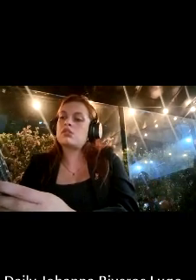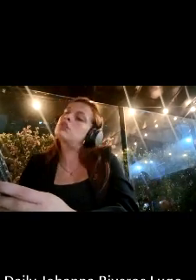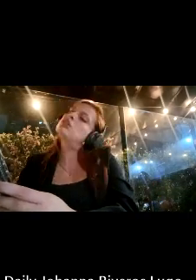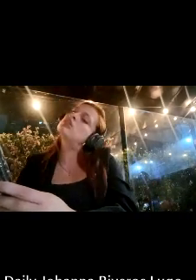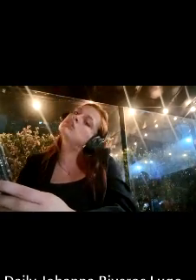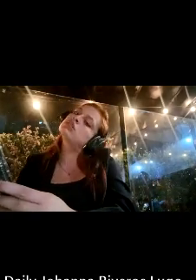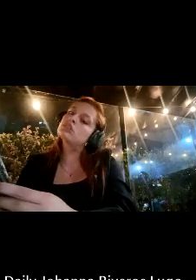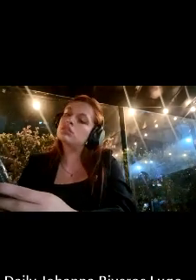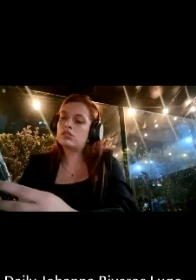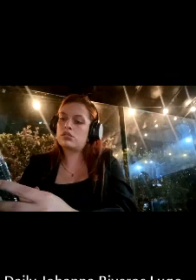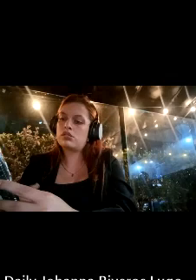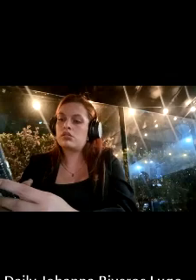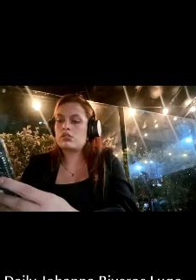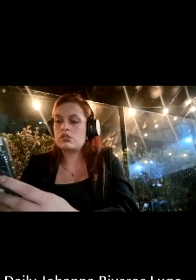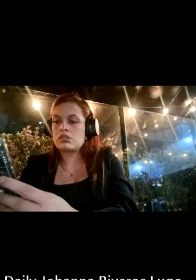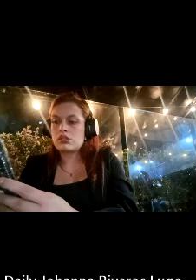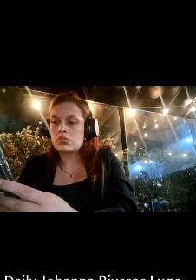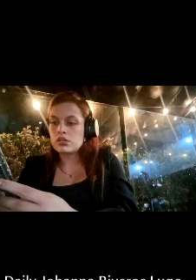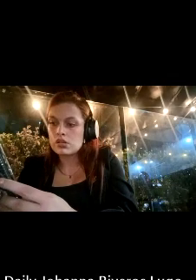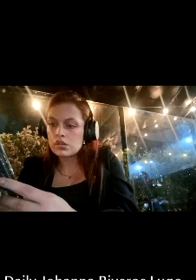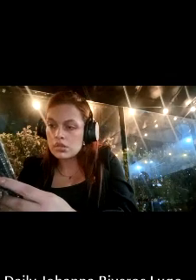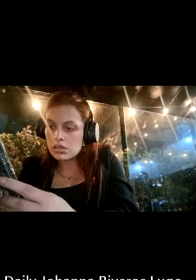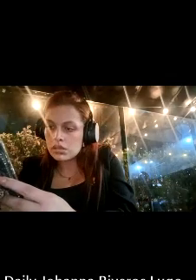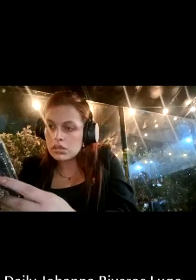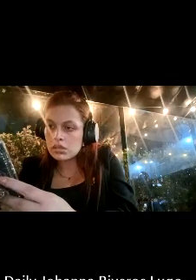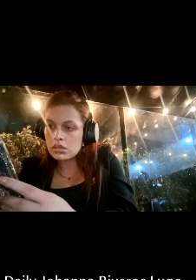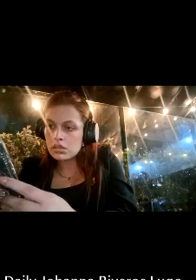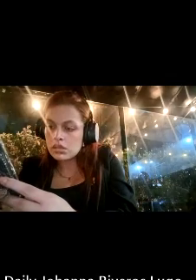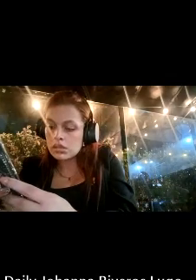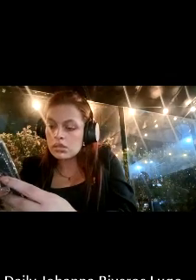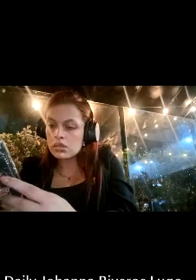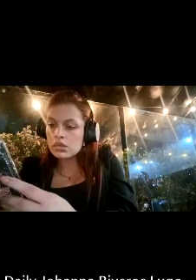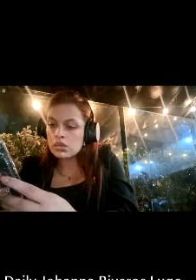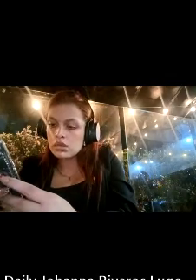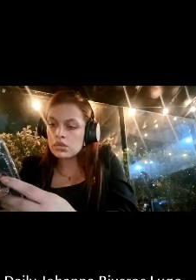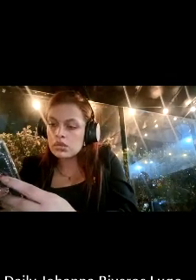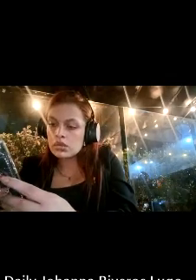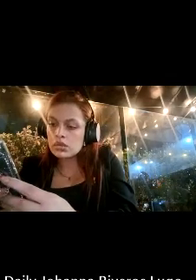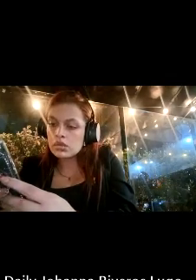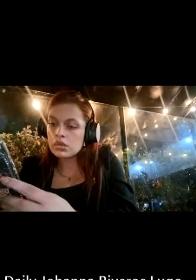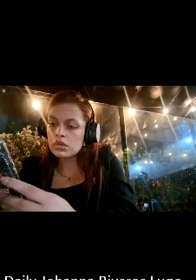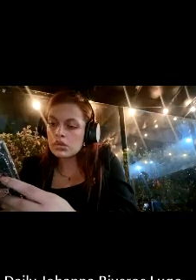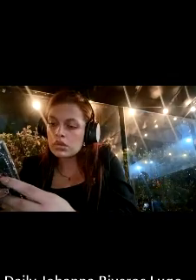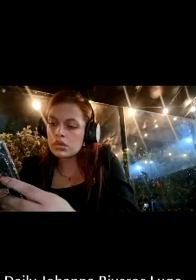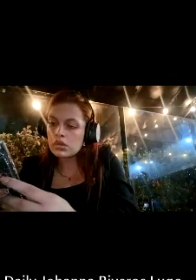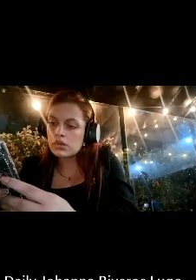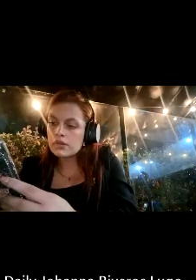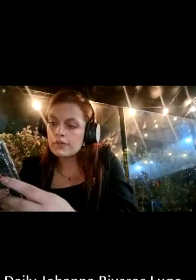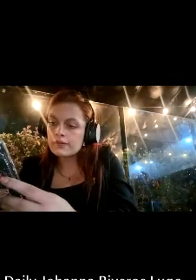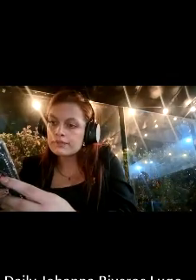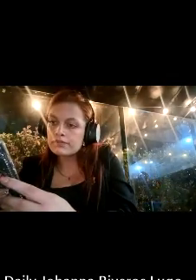Néstor, sería 300 kilómetros por segundo.